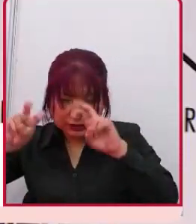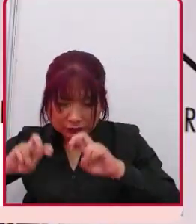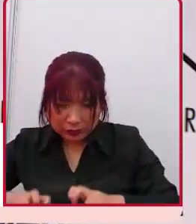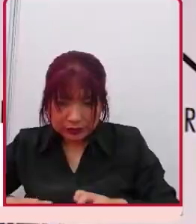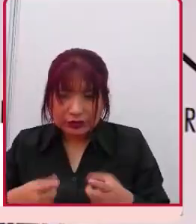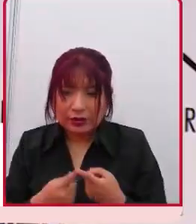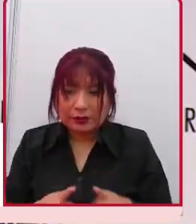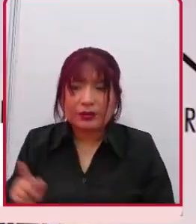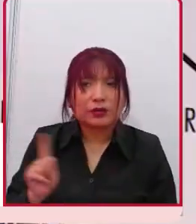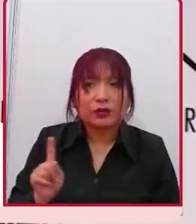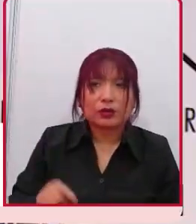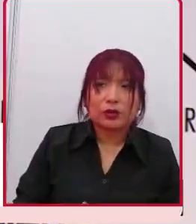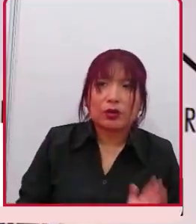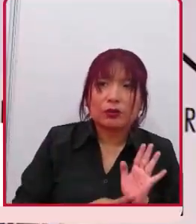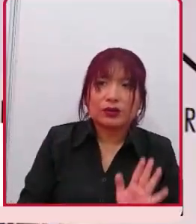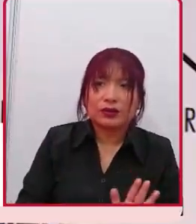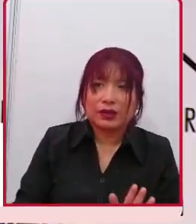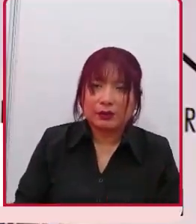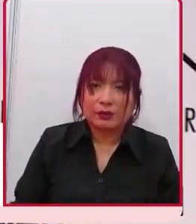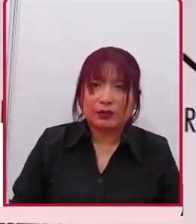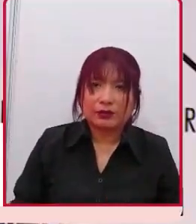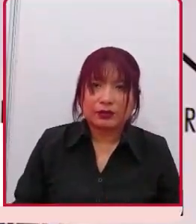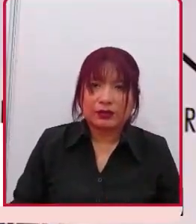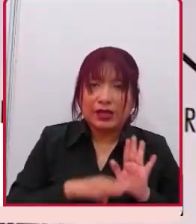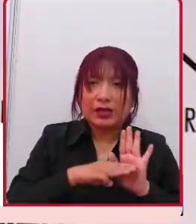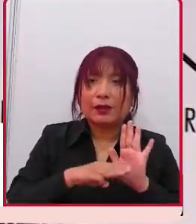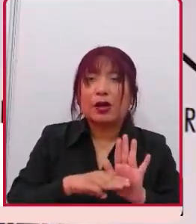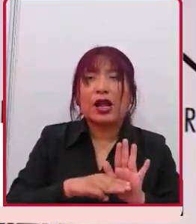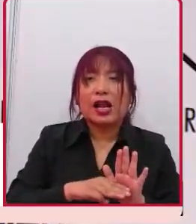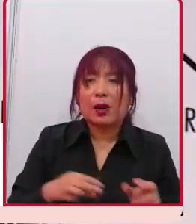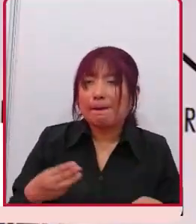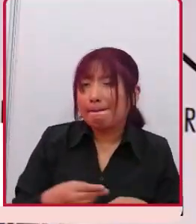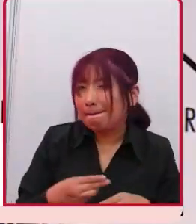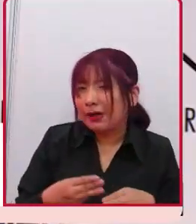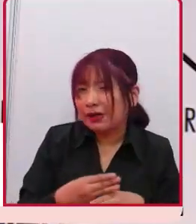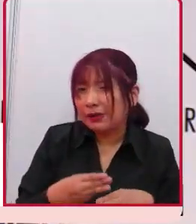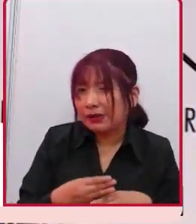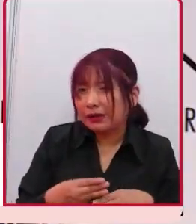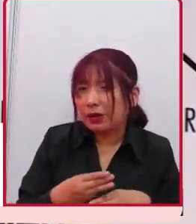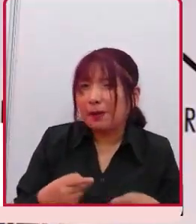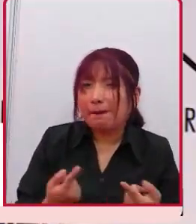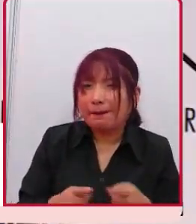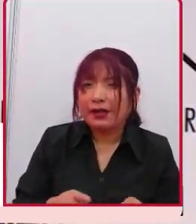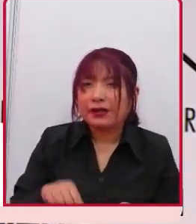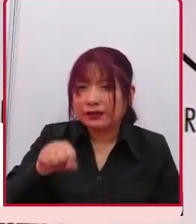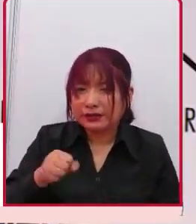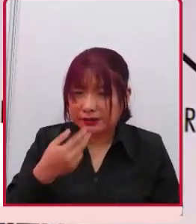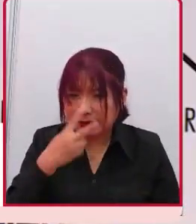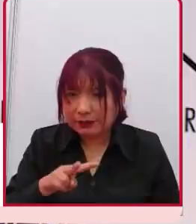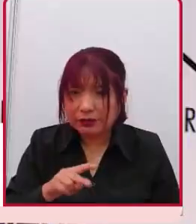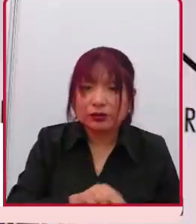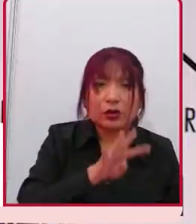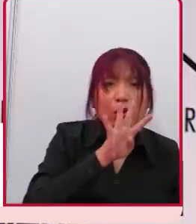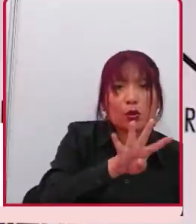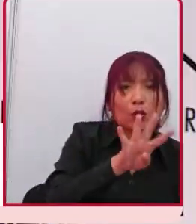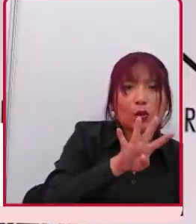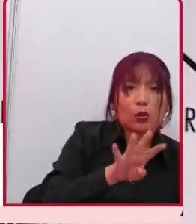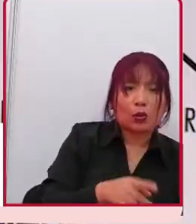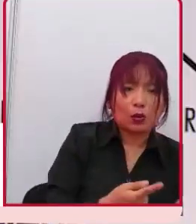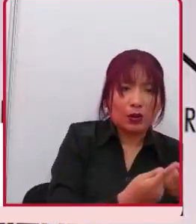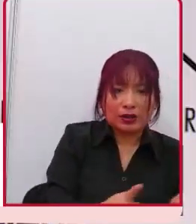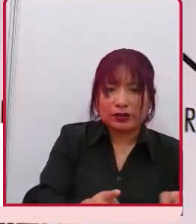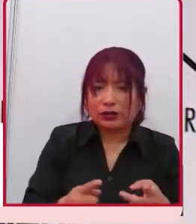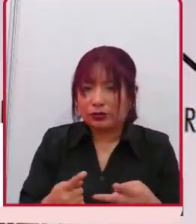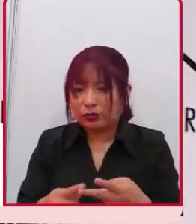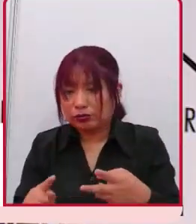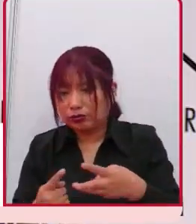pusimos en el modelo matemático porque pudimos haber encontrado un modelo en función a las 4 variables, que ese en realidad sería el objetivo,